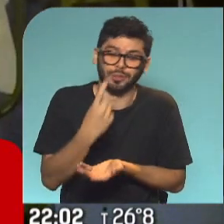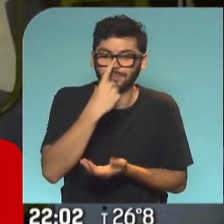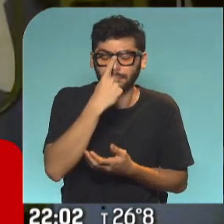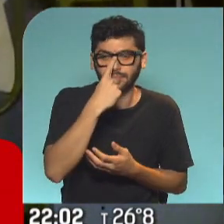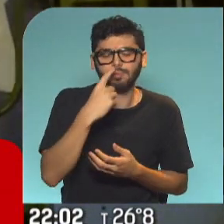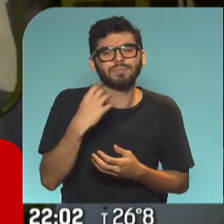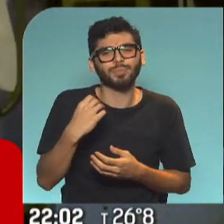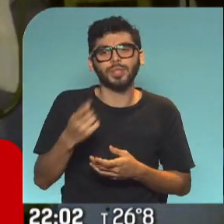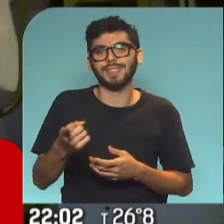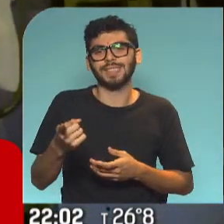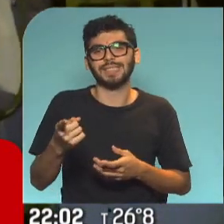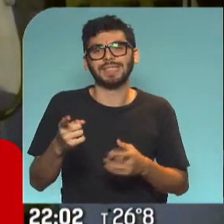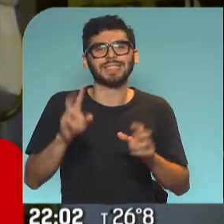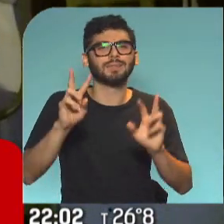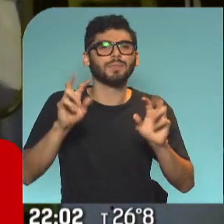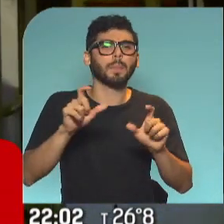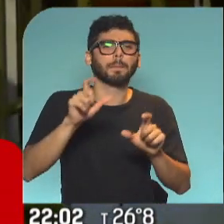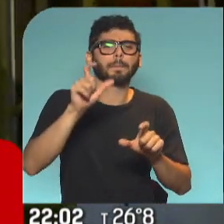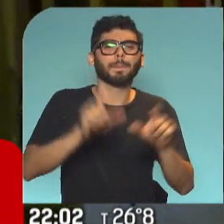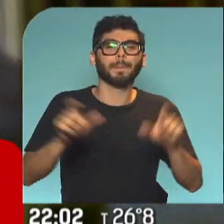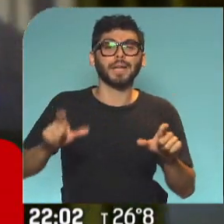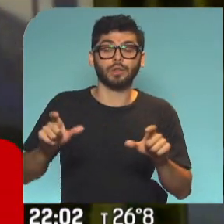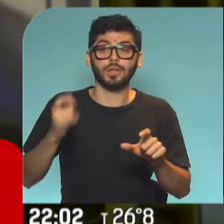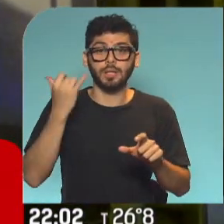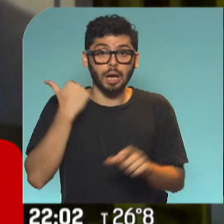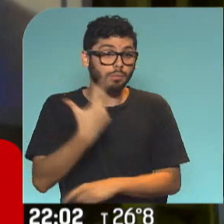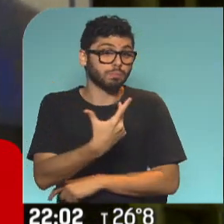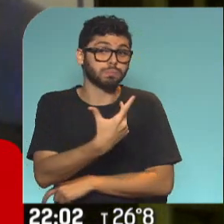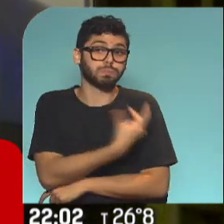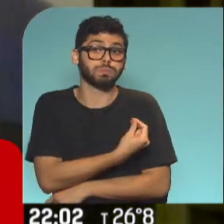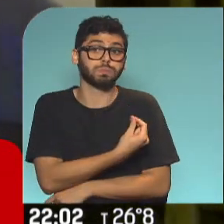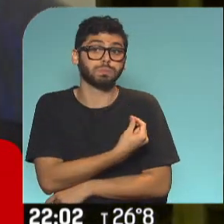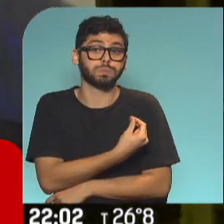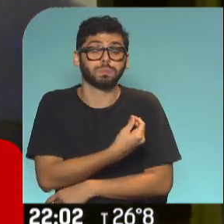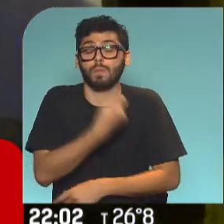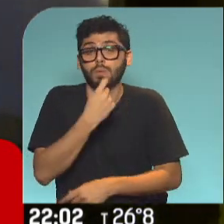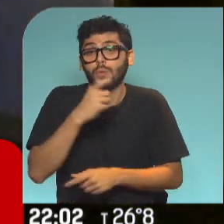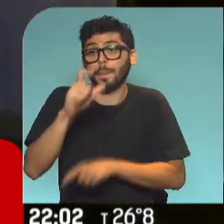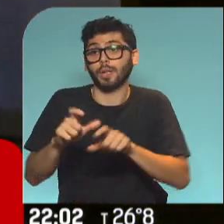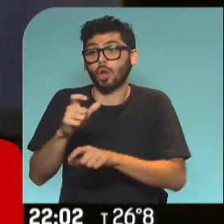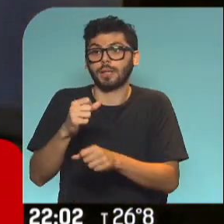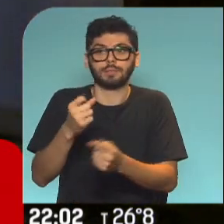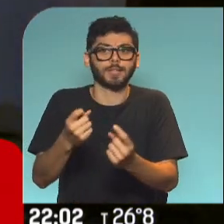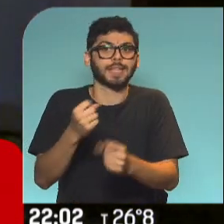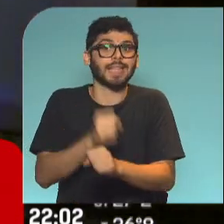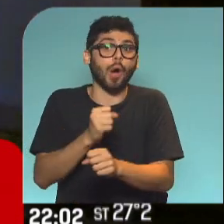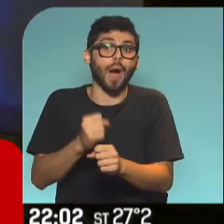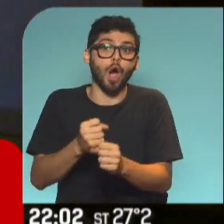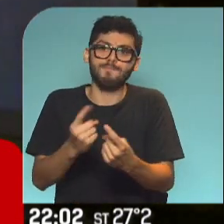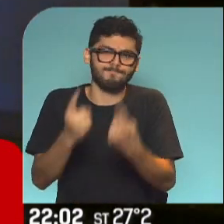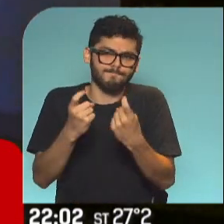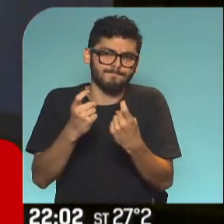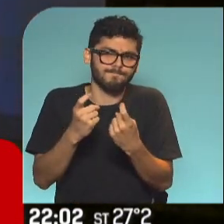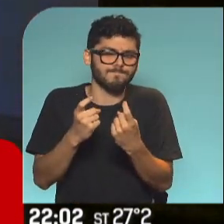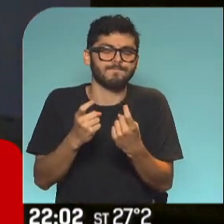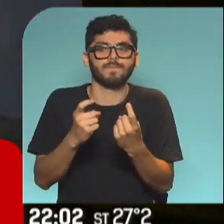de personal que han recibido dosis de vacunas. Hablábamos de personal estratégico, de personal de salud y demás. Está